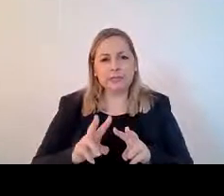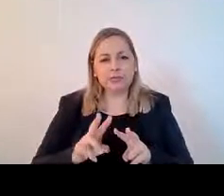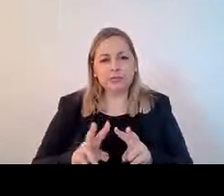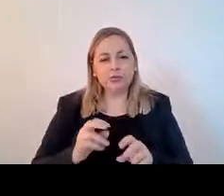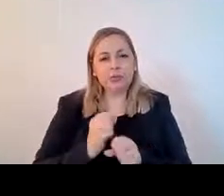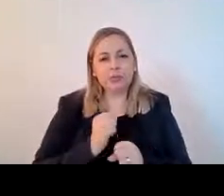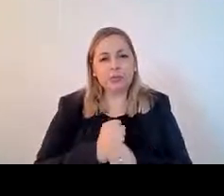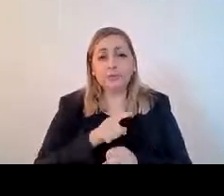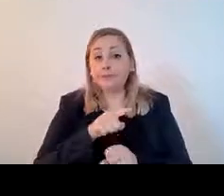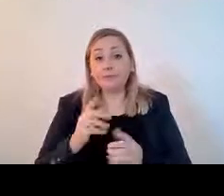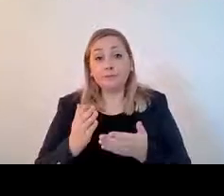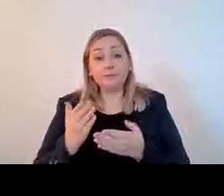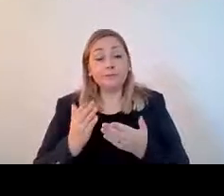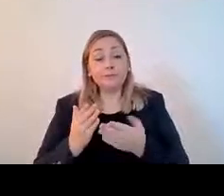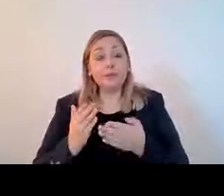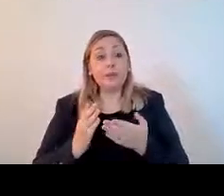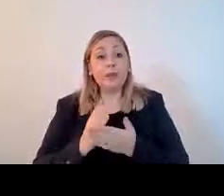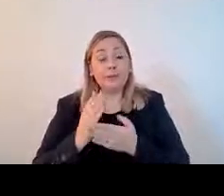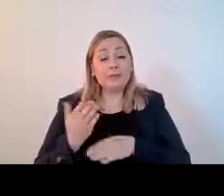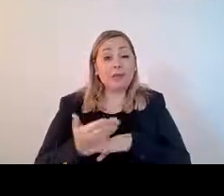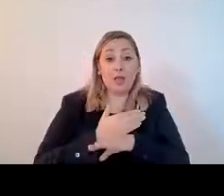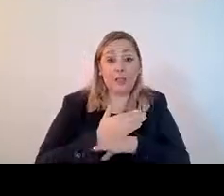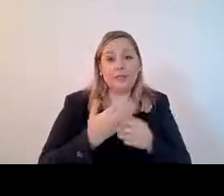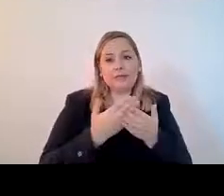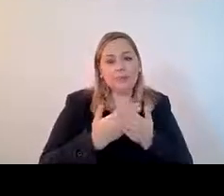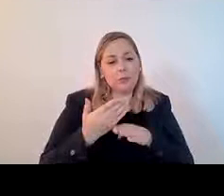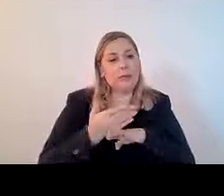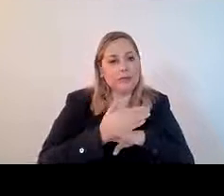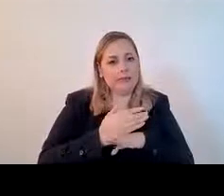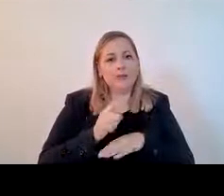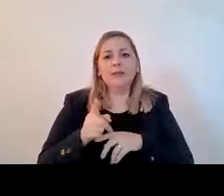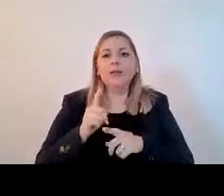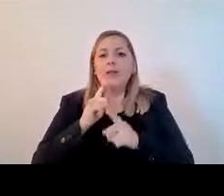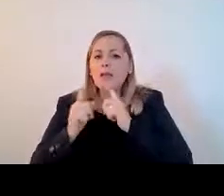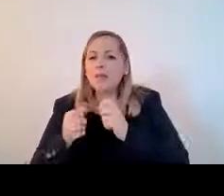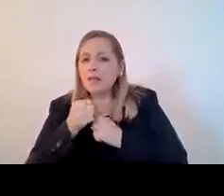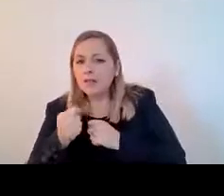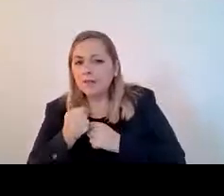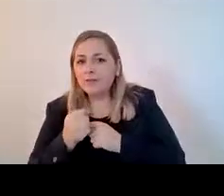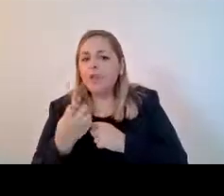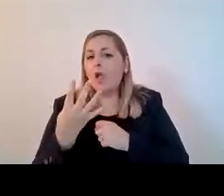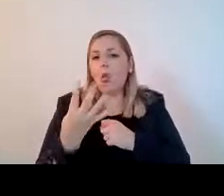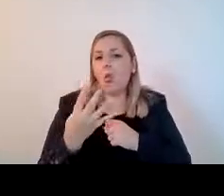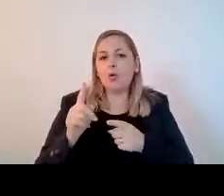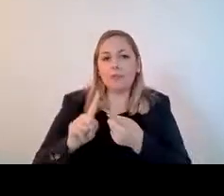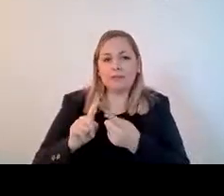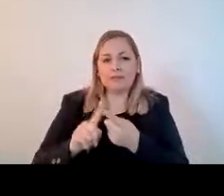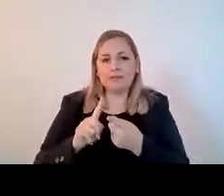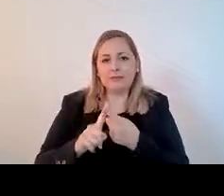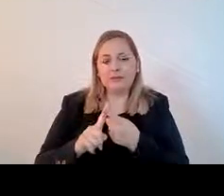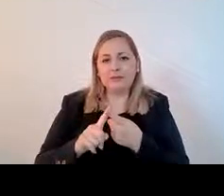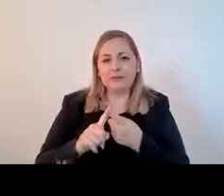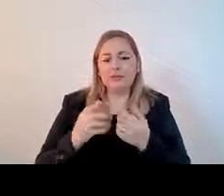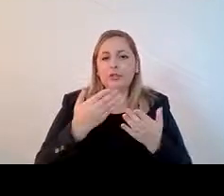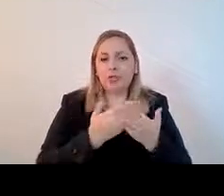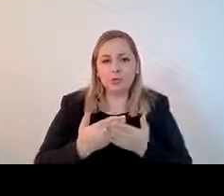como empezaron antes, estudian antes también las cosas. Las entrevistas cualitativas a 4 participantes, un estudio cualitativo con